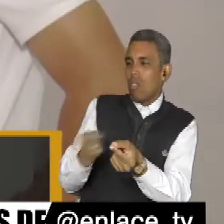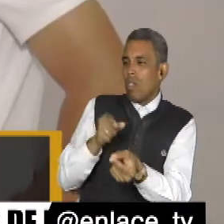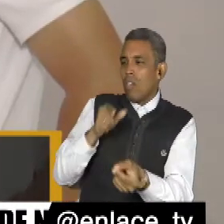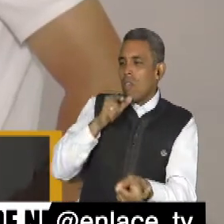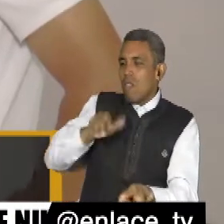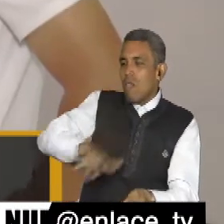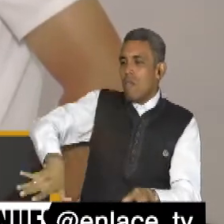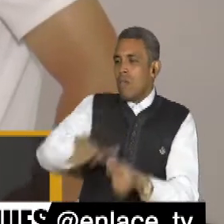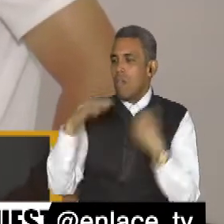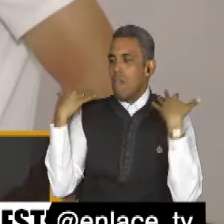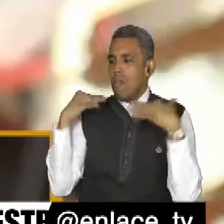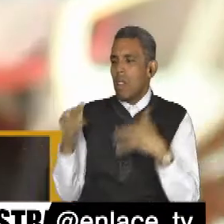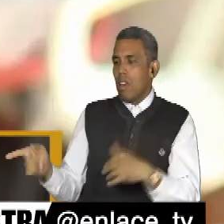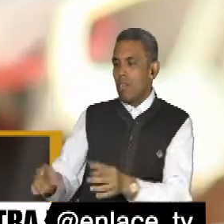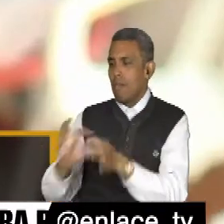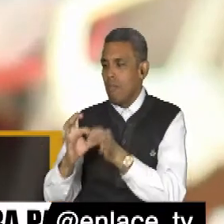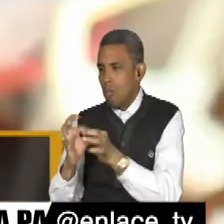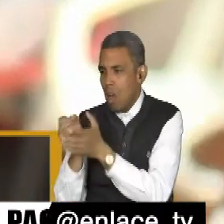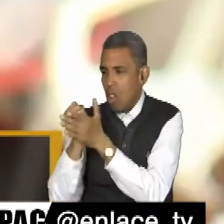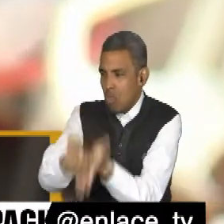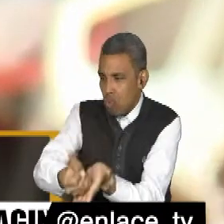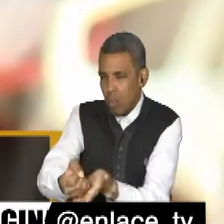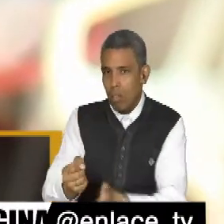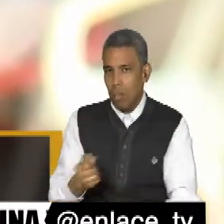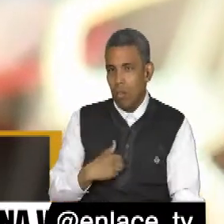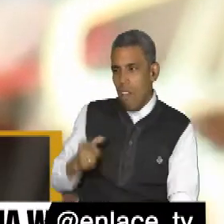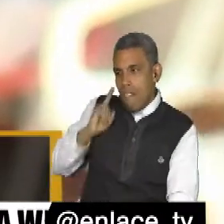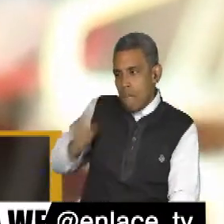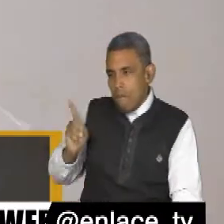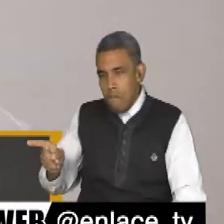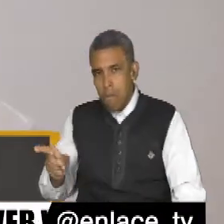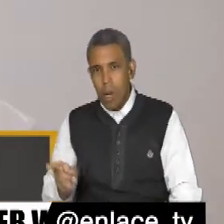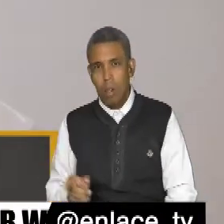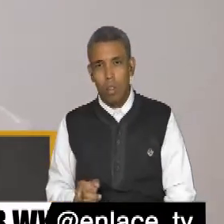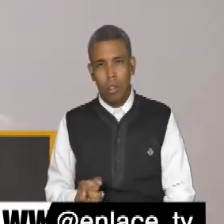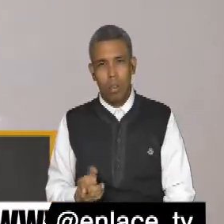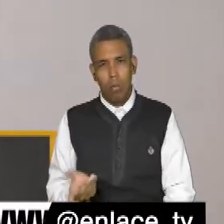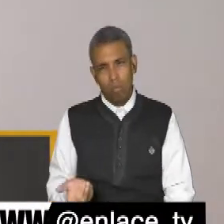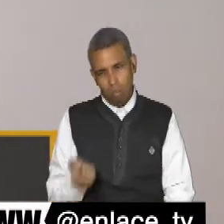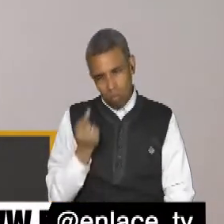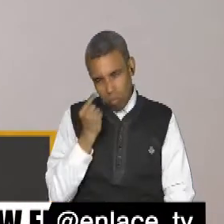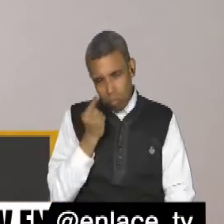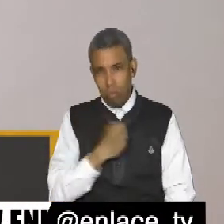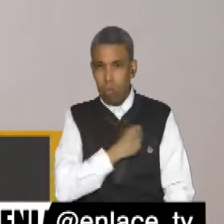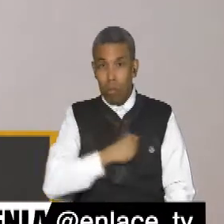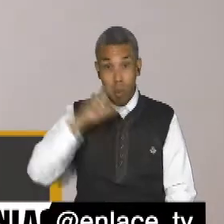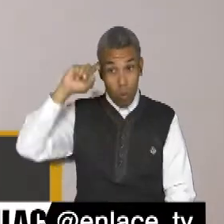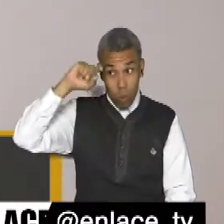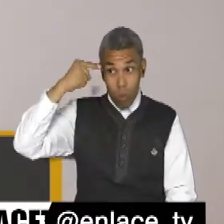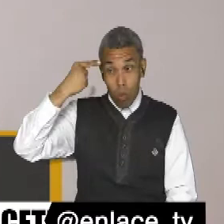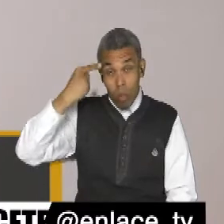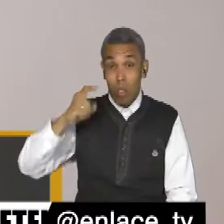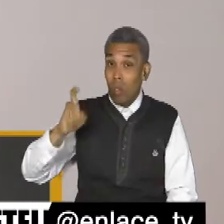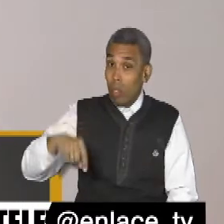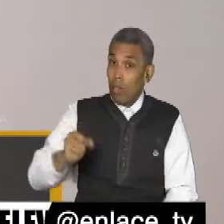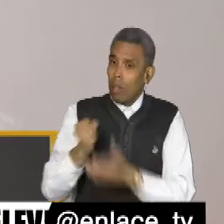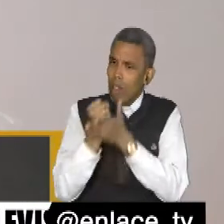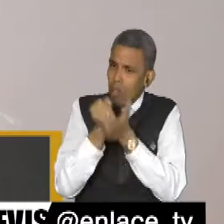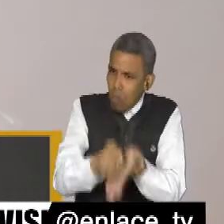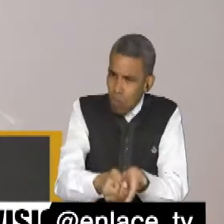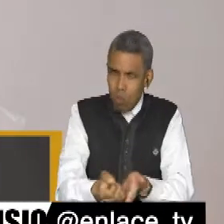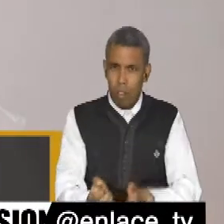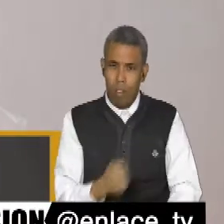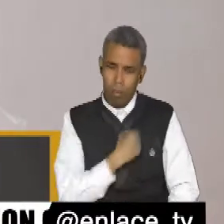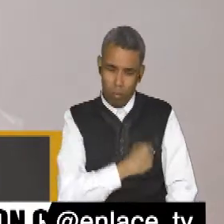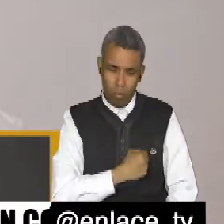autoridades establecer una ruta de atención a esta comunidad víctima del conflicto armado. Se sienten impedidos porque estas rutas no